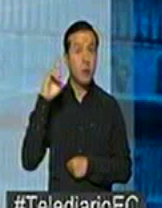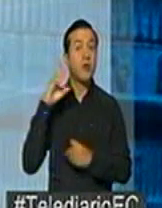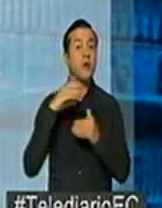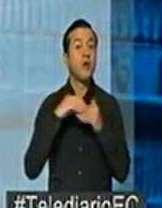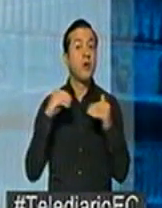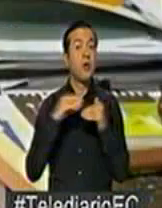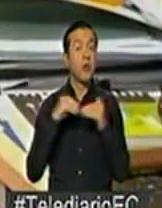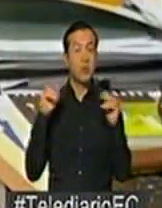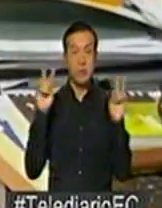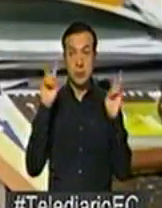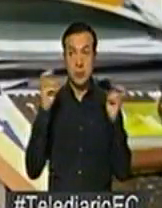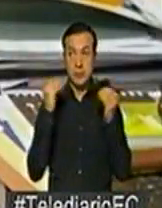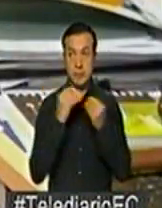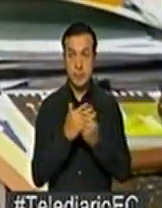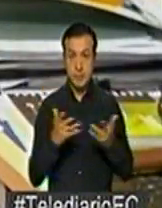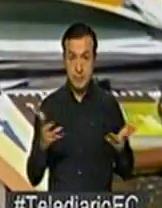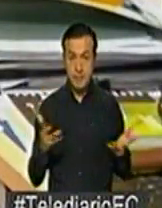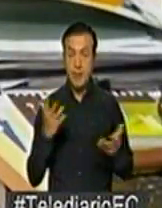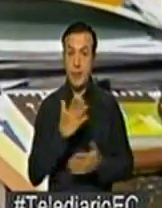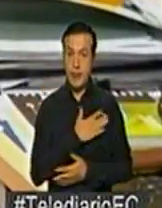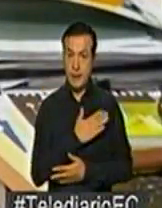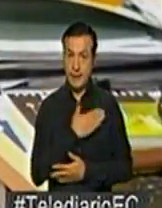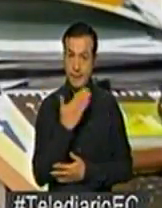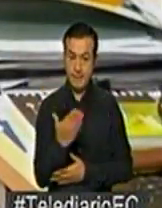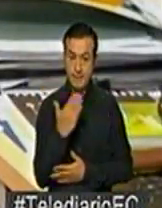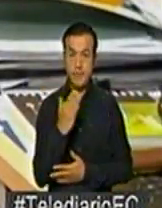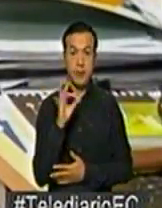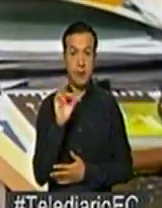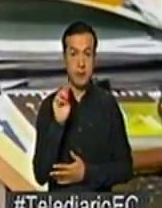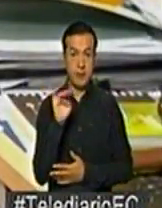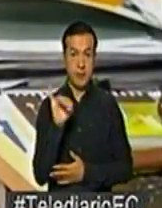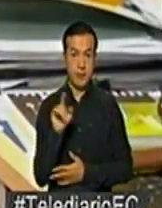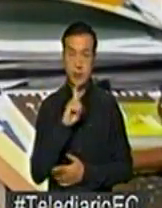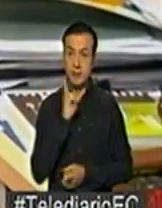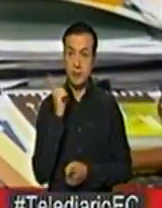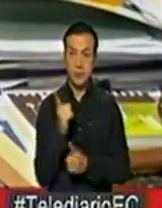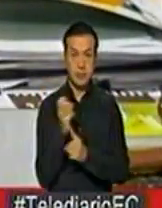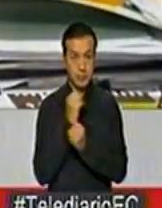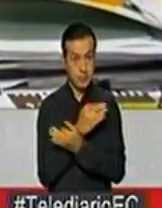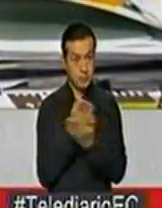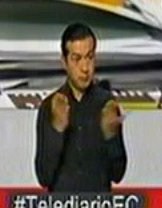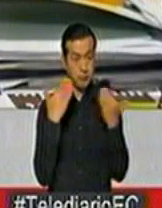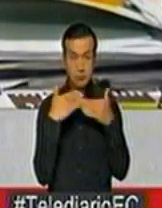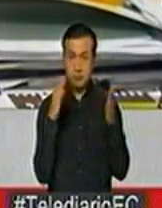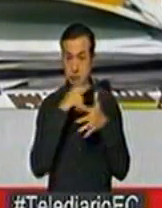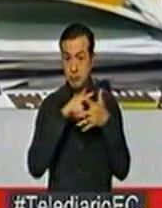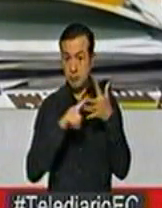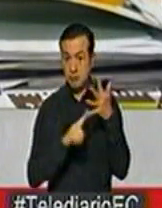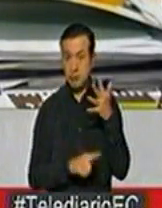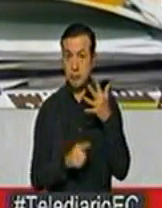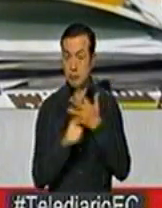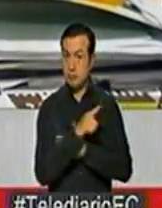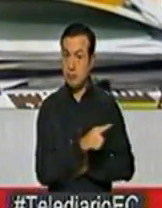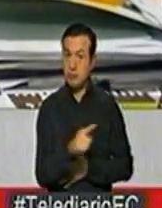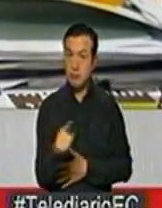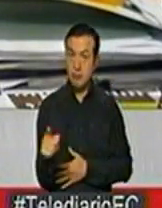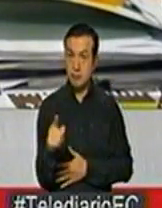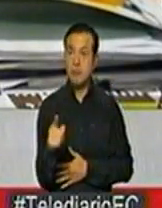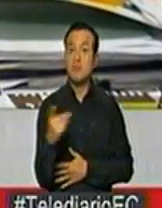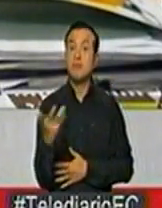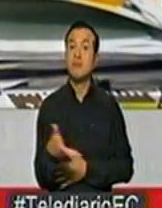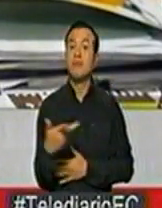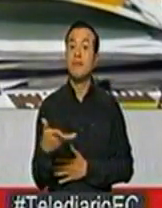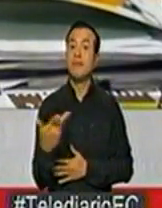del multilateral. La nota de confianza del Fondo Monetario nos abre puertas, ¿no? Un fondo que se